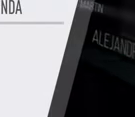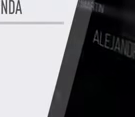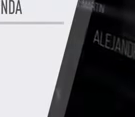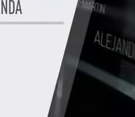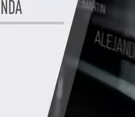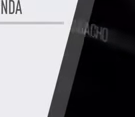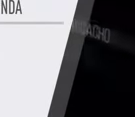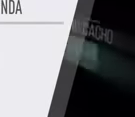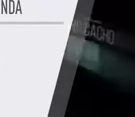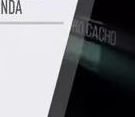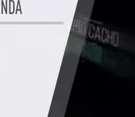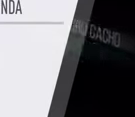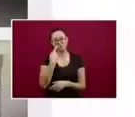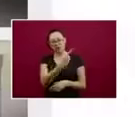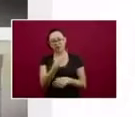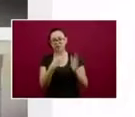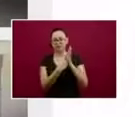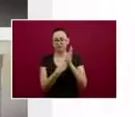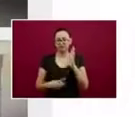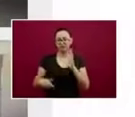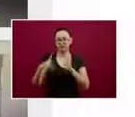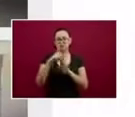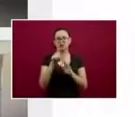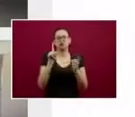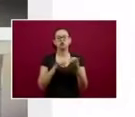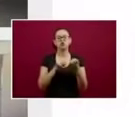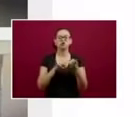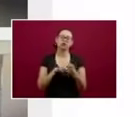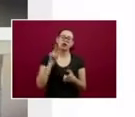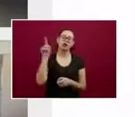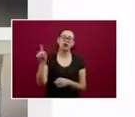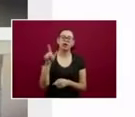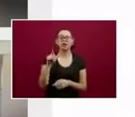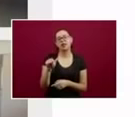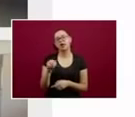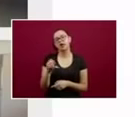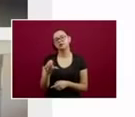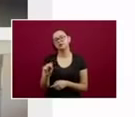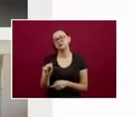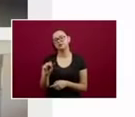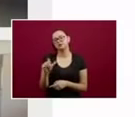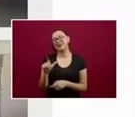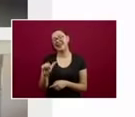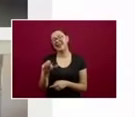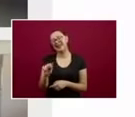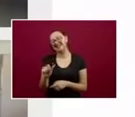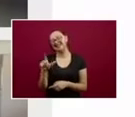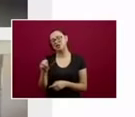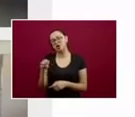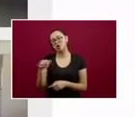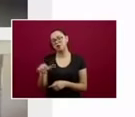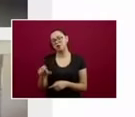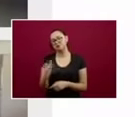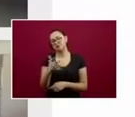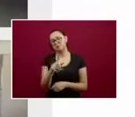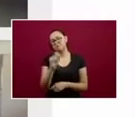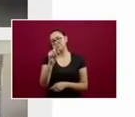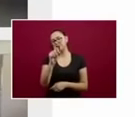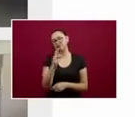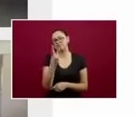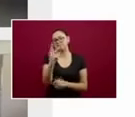a Rosy Orozco? Sí, okay. a Rosy Orozco y a cualquier persona que se acerque al SAE, por supuesto. De